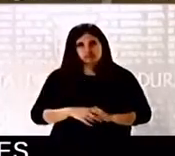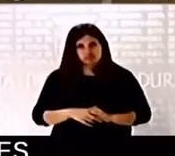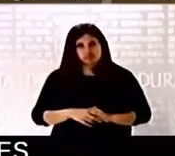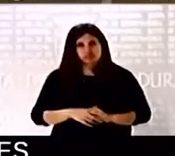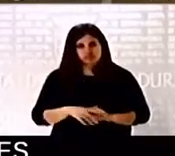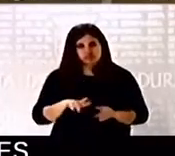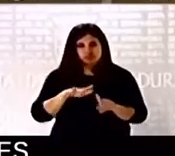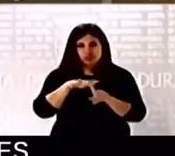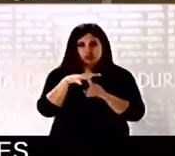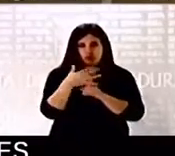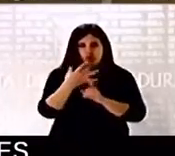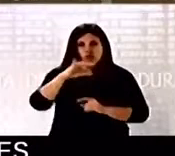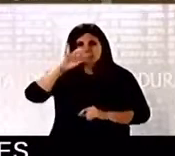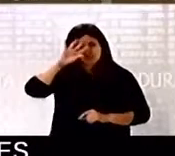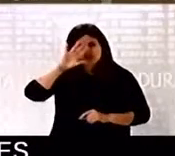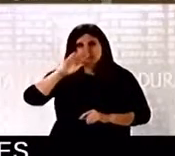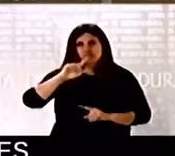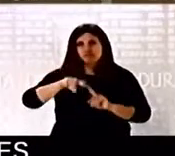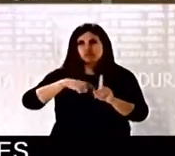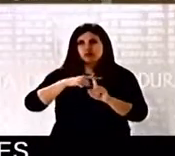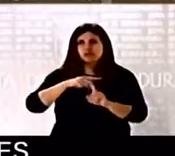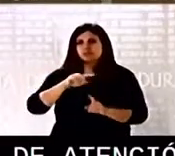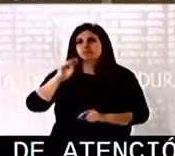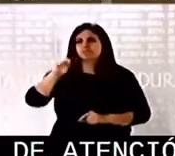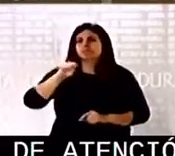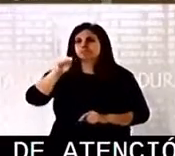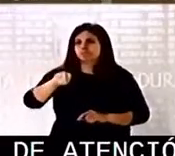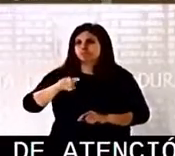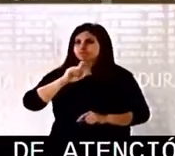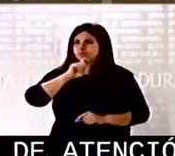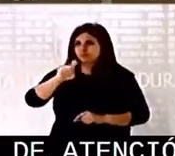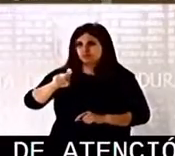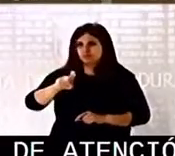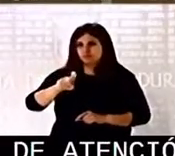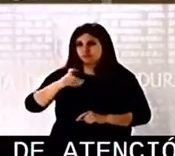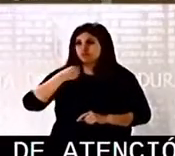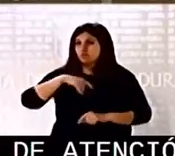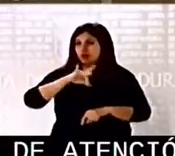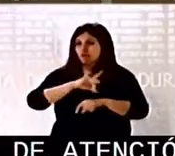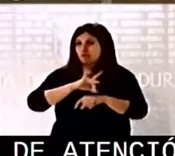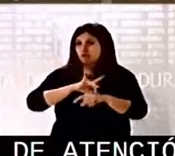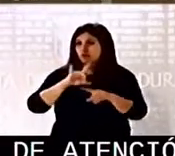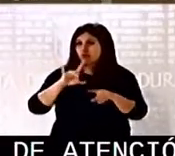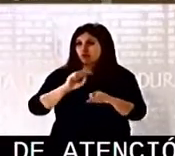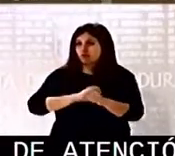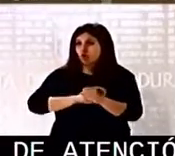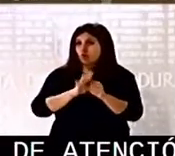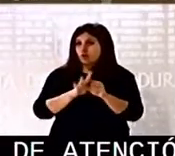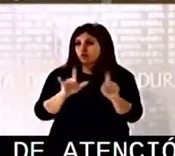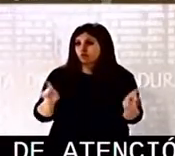Sorprendente y una llamada de atención a que esta enfermedad no entiende de edades.